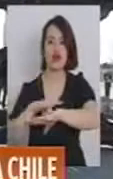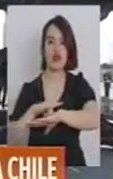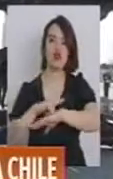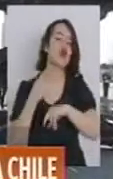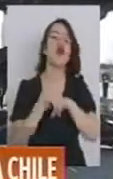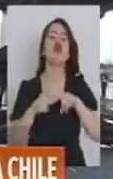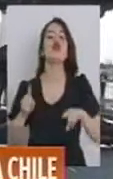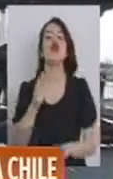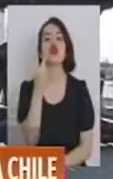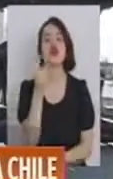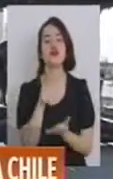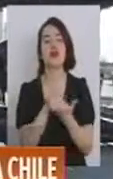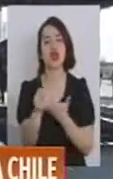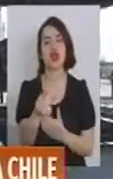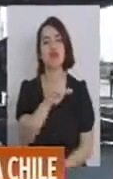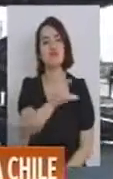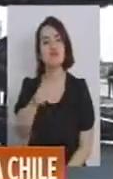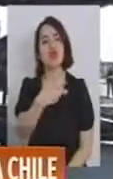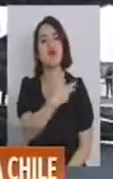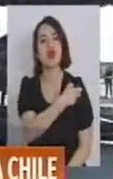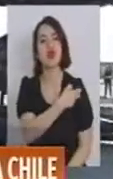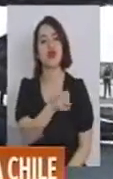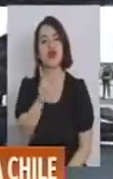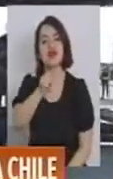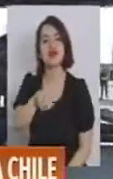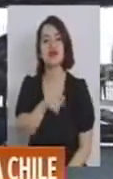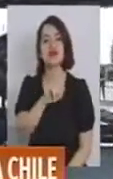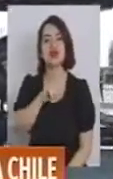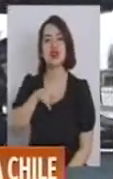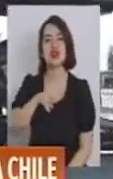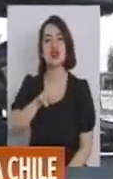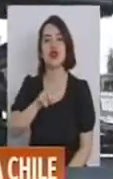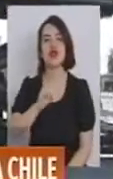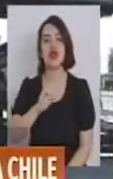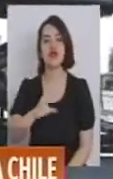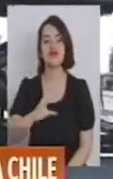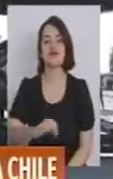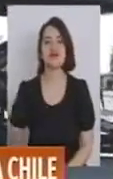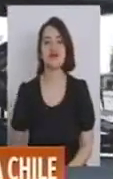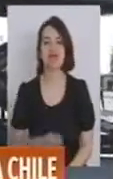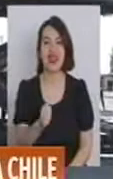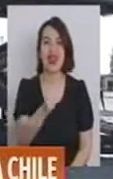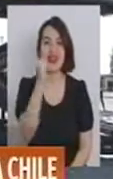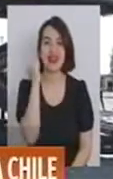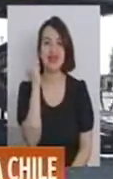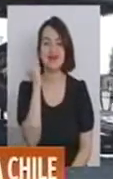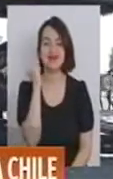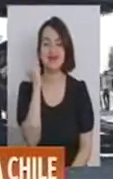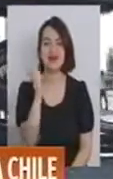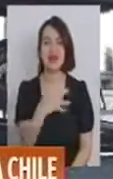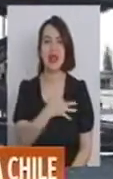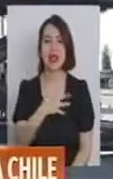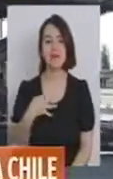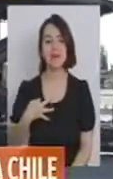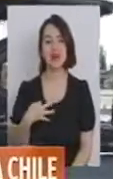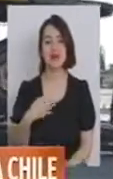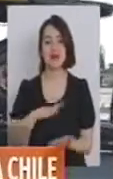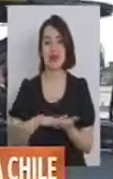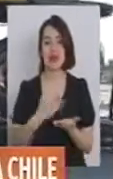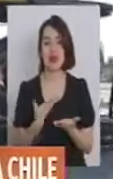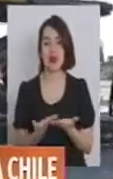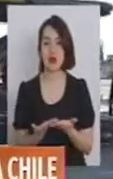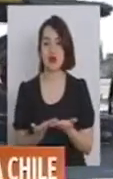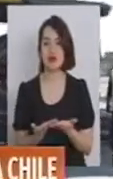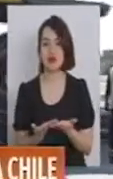otras 2 millones de dosis de la vacuna Sinovac. Ayer, el Ministerio de Salud,